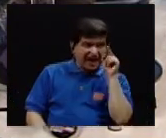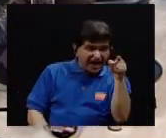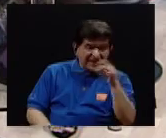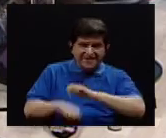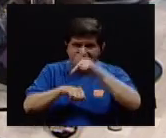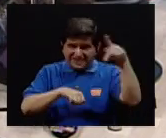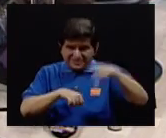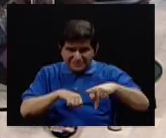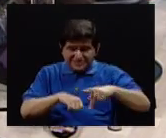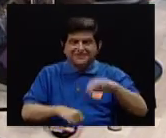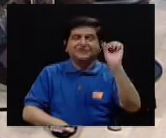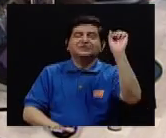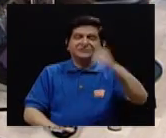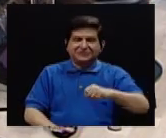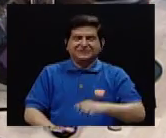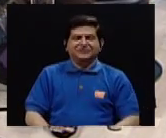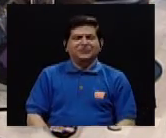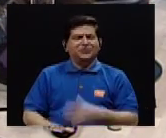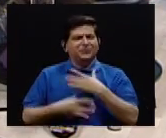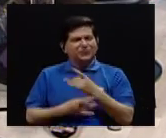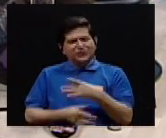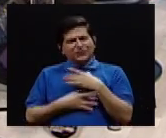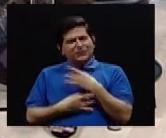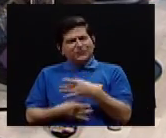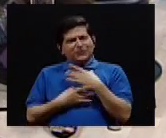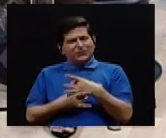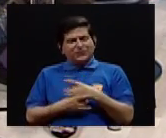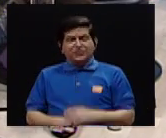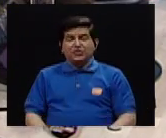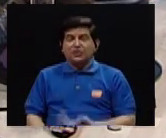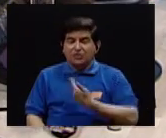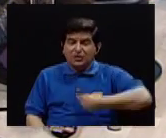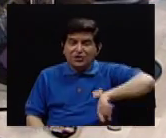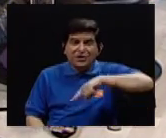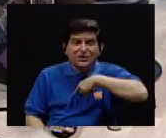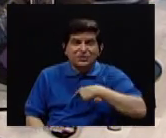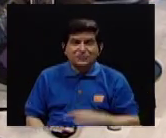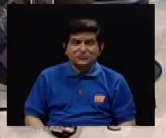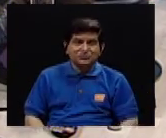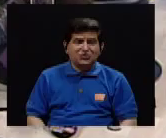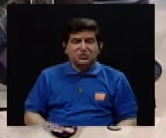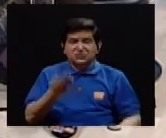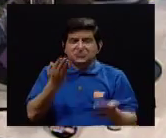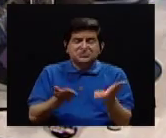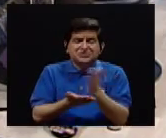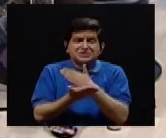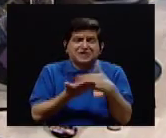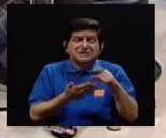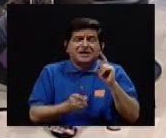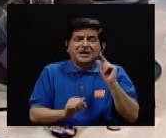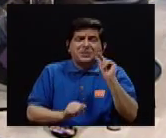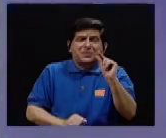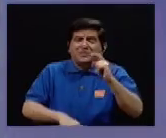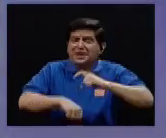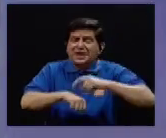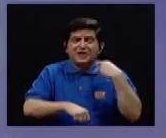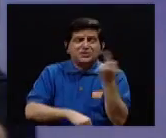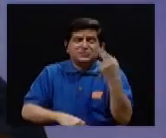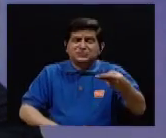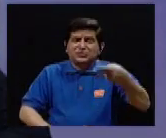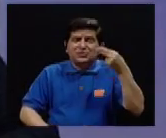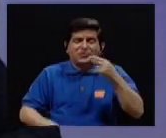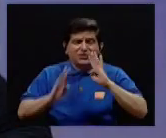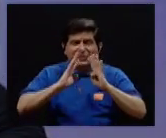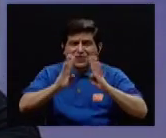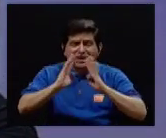San Pedro. En San Pedro, sí. Interesante. Y no recorrimos más que uno que otro momento por allí de